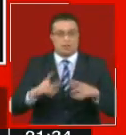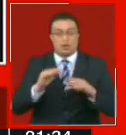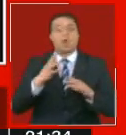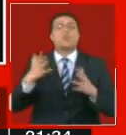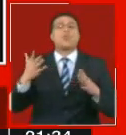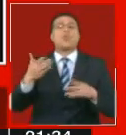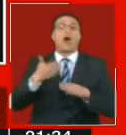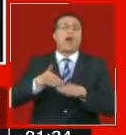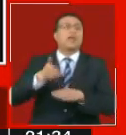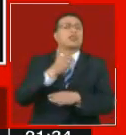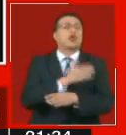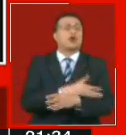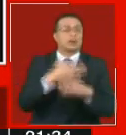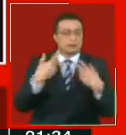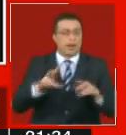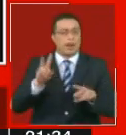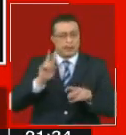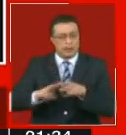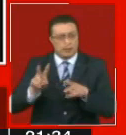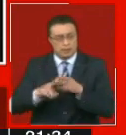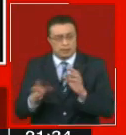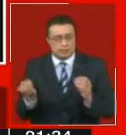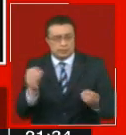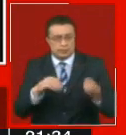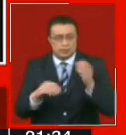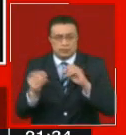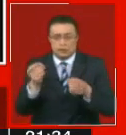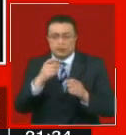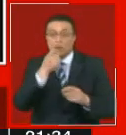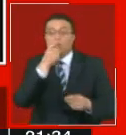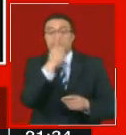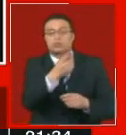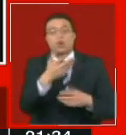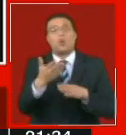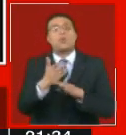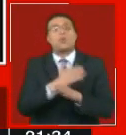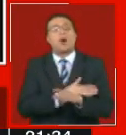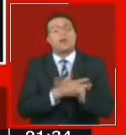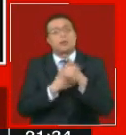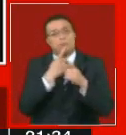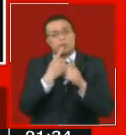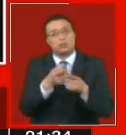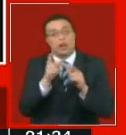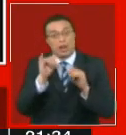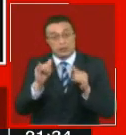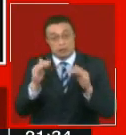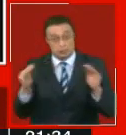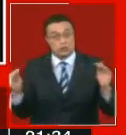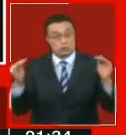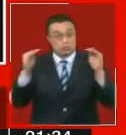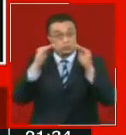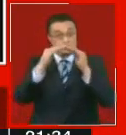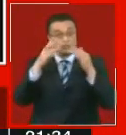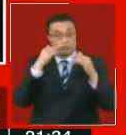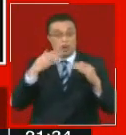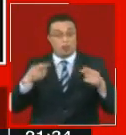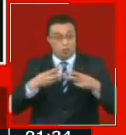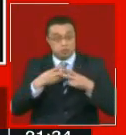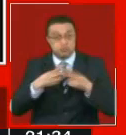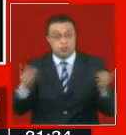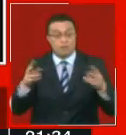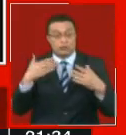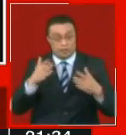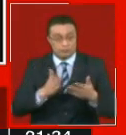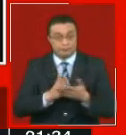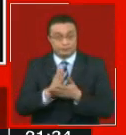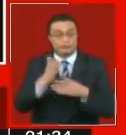cuánto tiempo se venía preparando esta demanda Y si coincide con la remetida pública que comienza